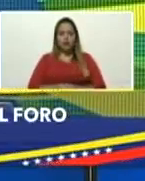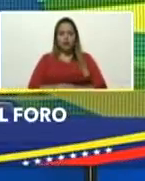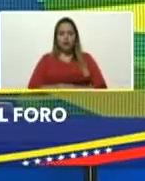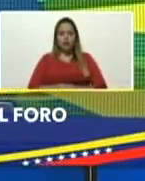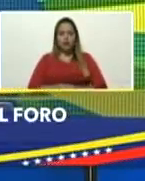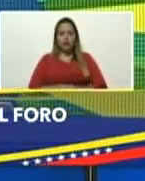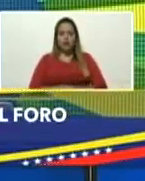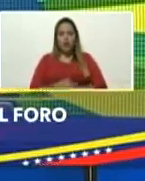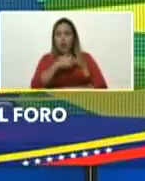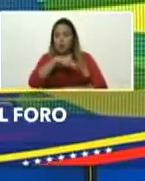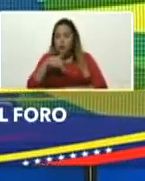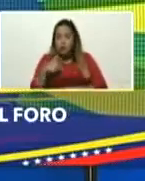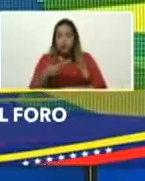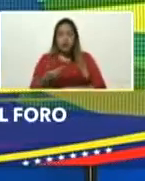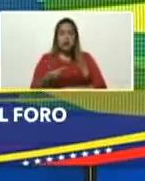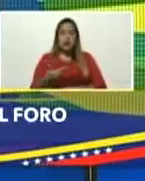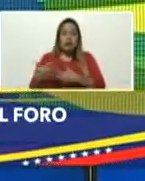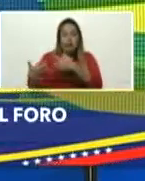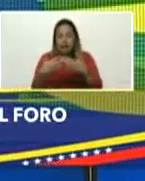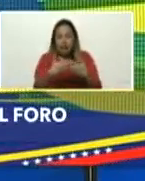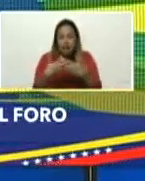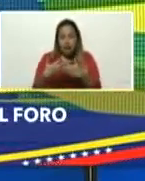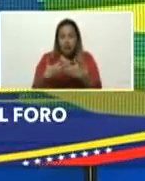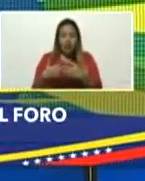Enfrentamos todas las formas de guerra económica, todas.